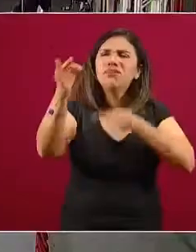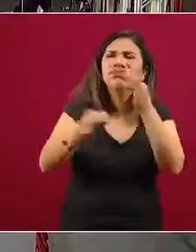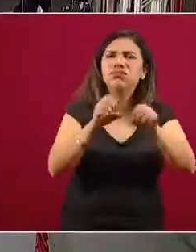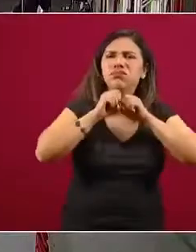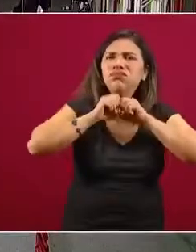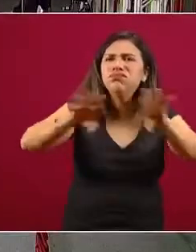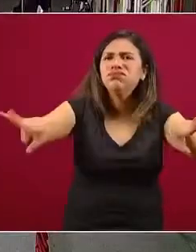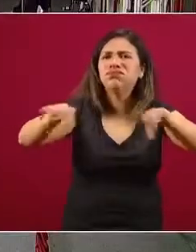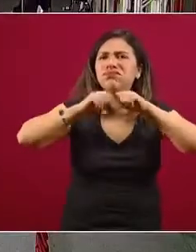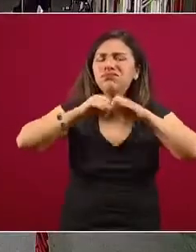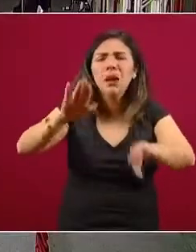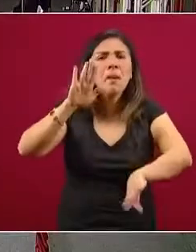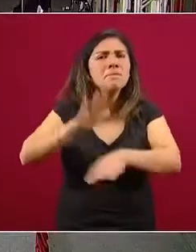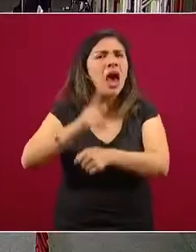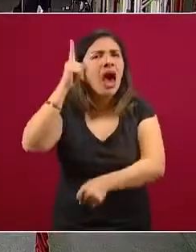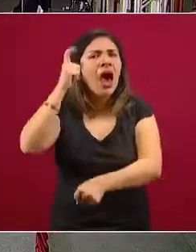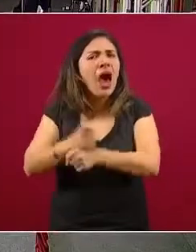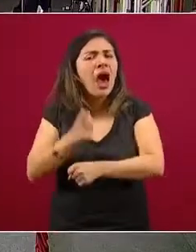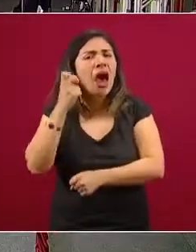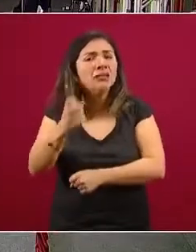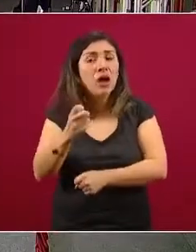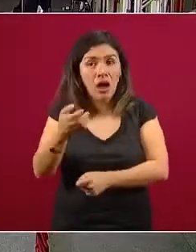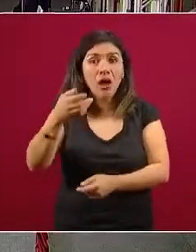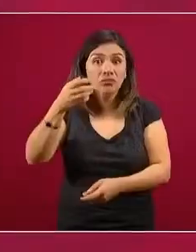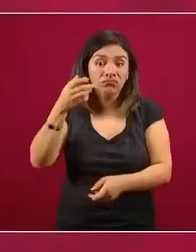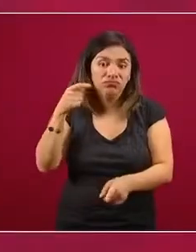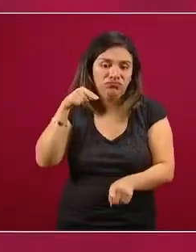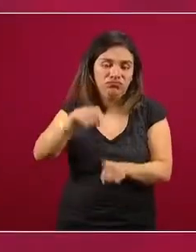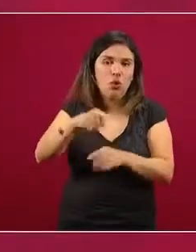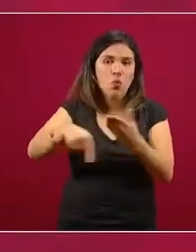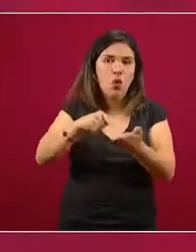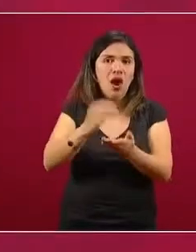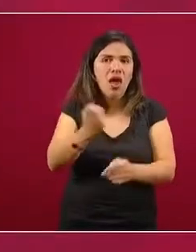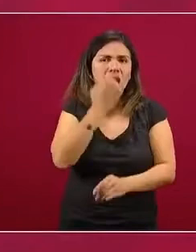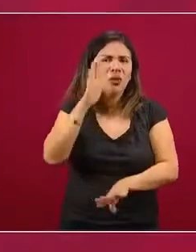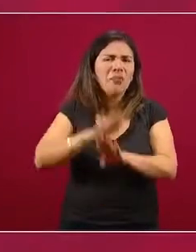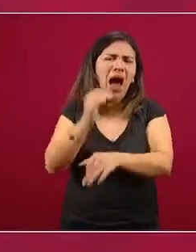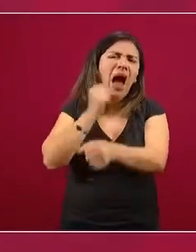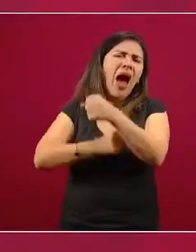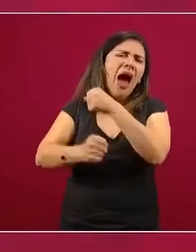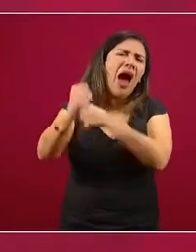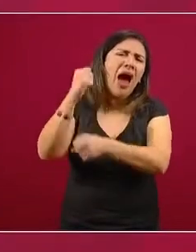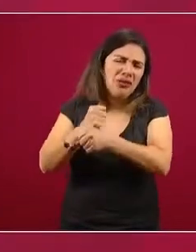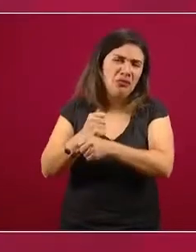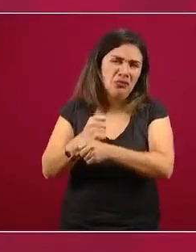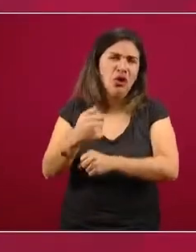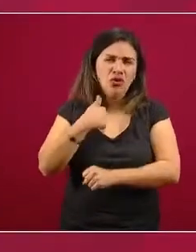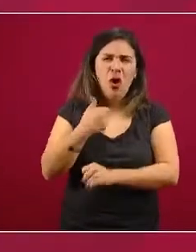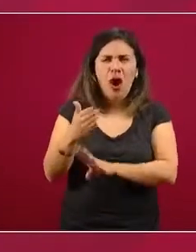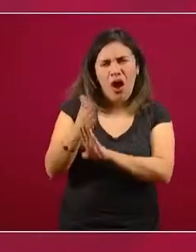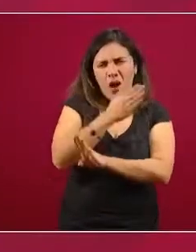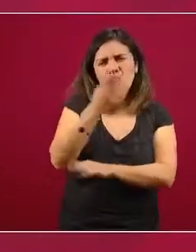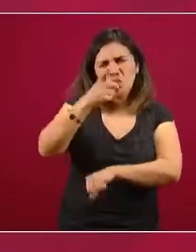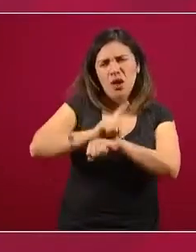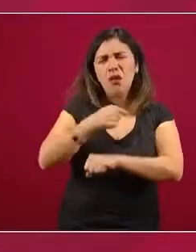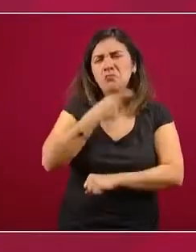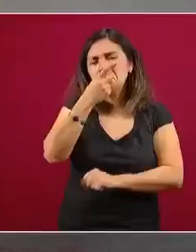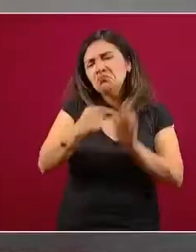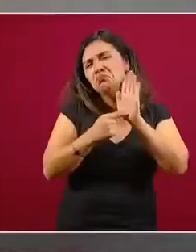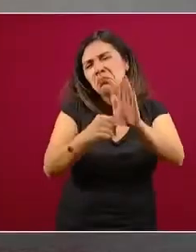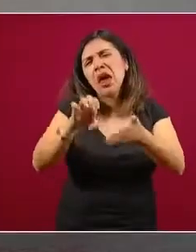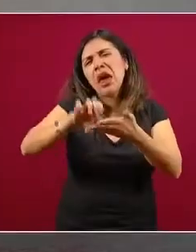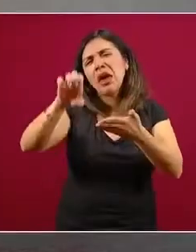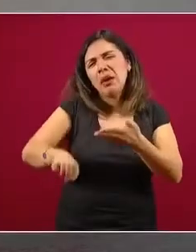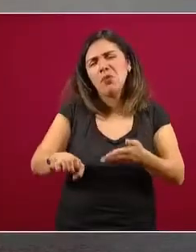estado sobre el ambiente educativo por muchos años ya. Yo ponía el otro día un ejemplo